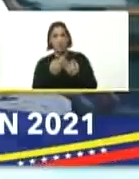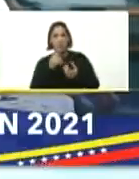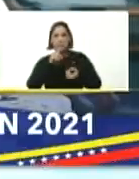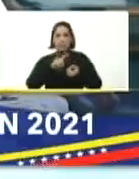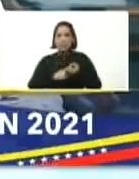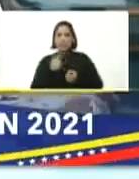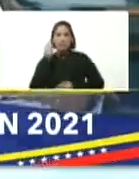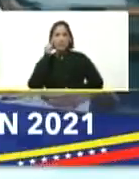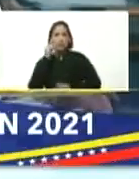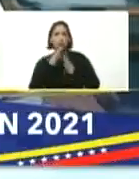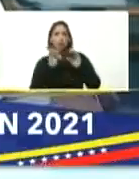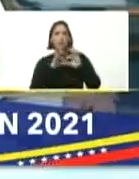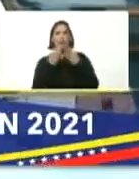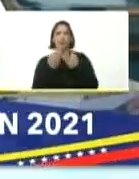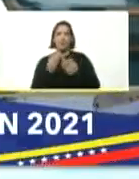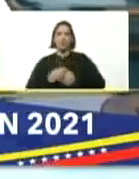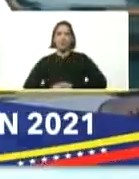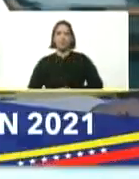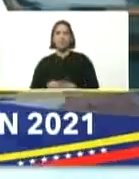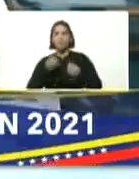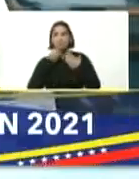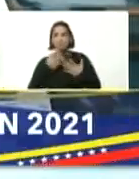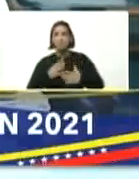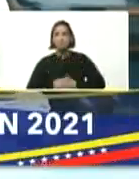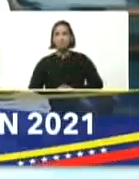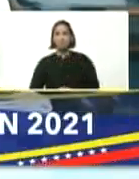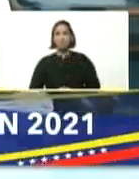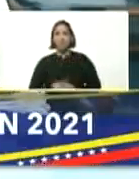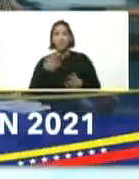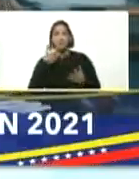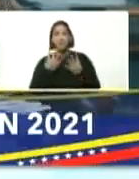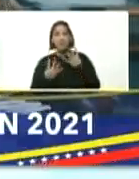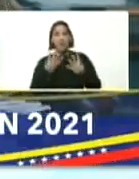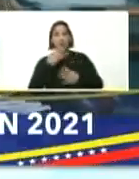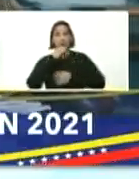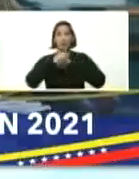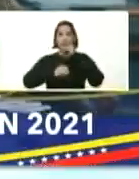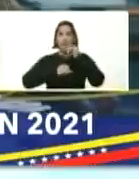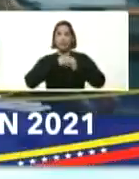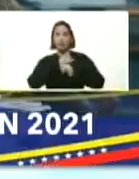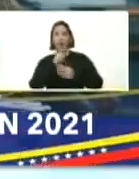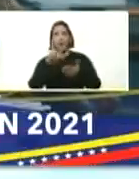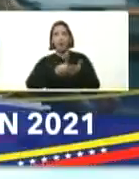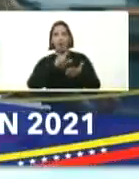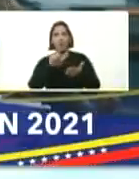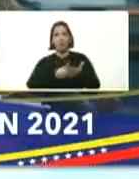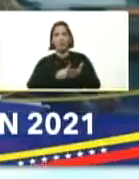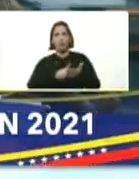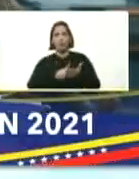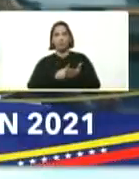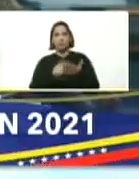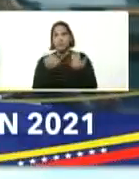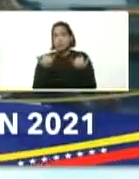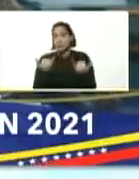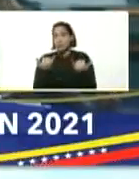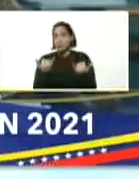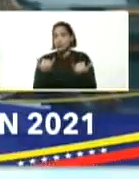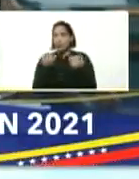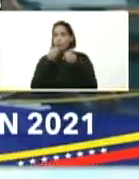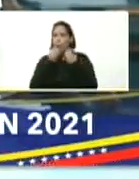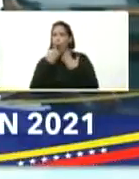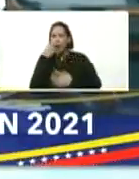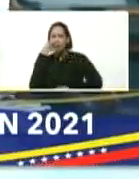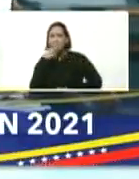y toda su familia. Bueno, Feria Internacional del Libro, y la cosa, lo que se ve es buena,